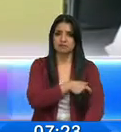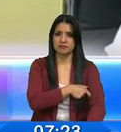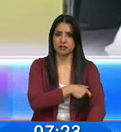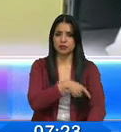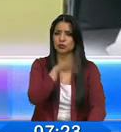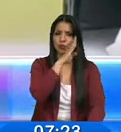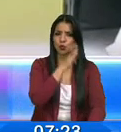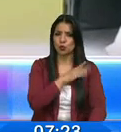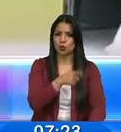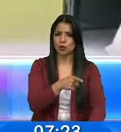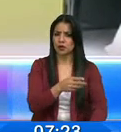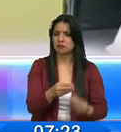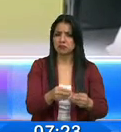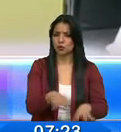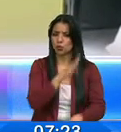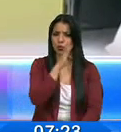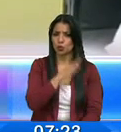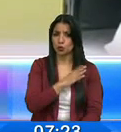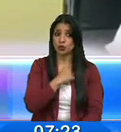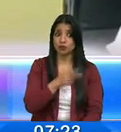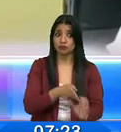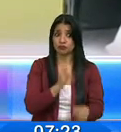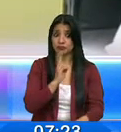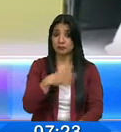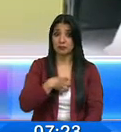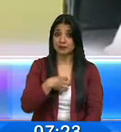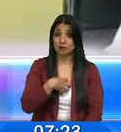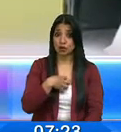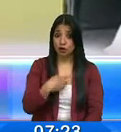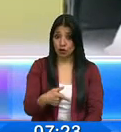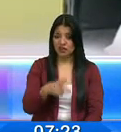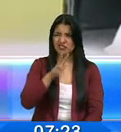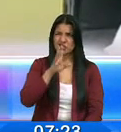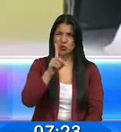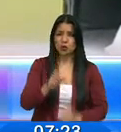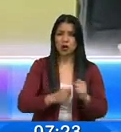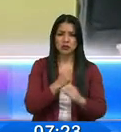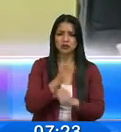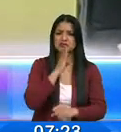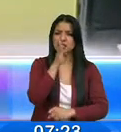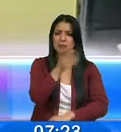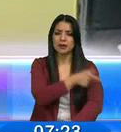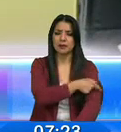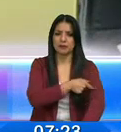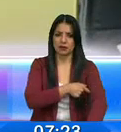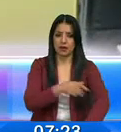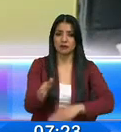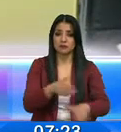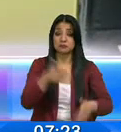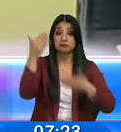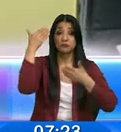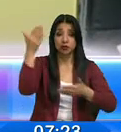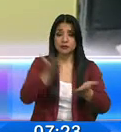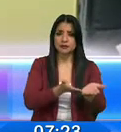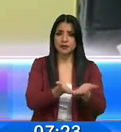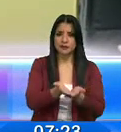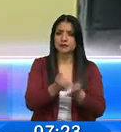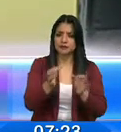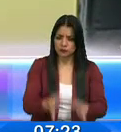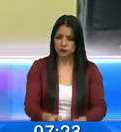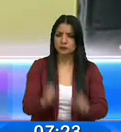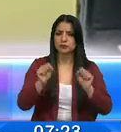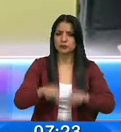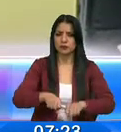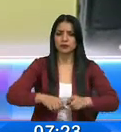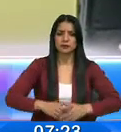de ser capitán casi hasta cuando me retiré de Barcelona y me fui de Barcelona casi a los 31 años. El político que quiere servir, sirve. El que quiere cumplir,